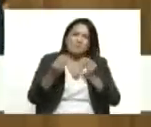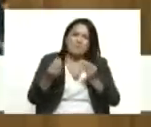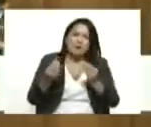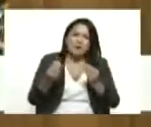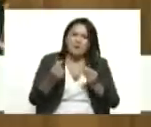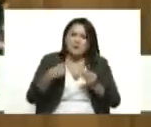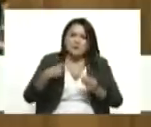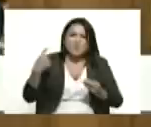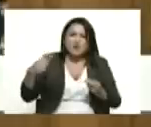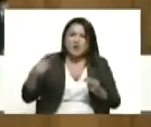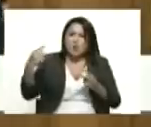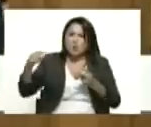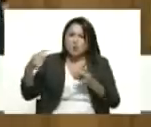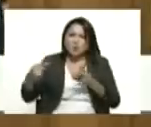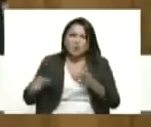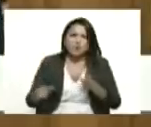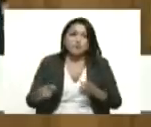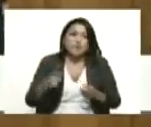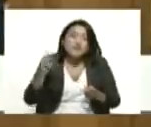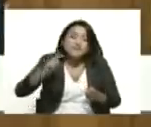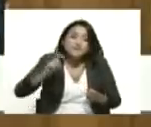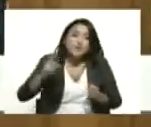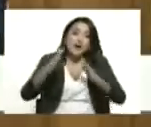tengo escolta, tengo camioneta, necesito una de